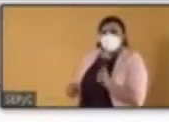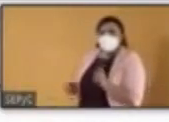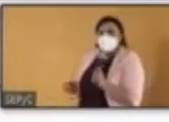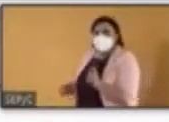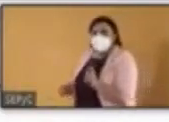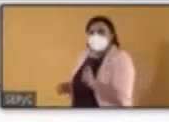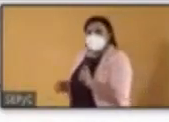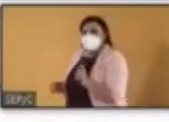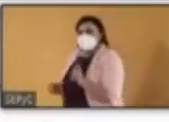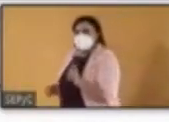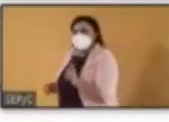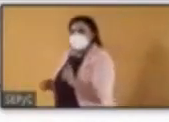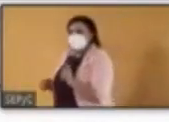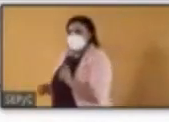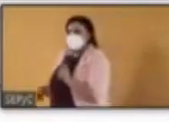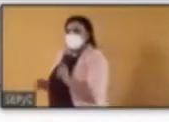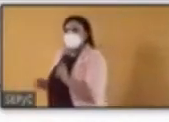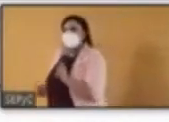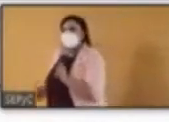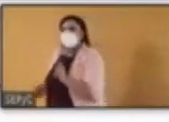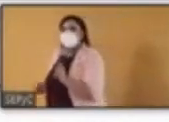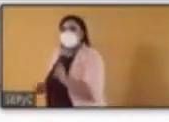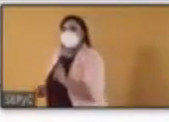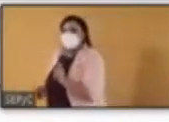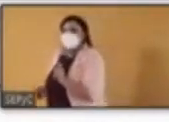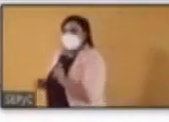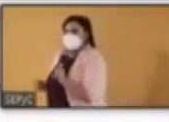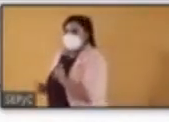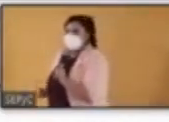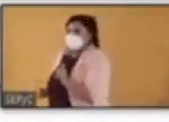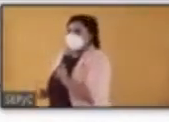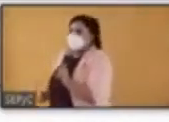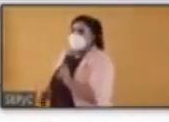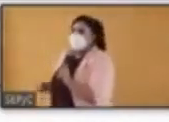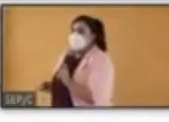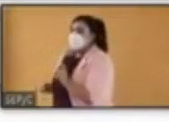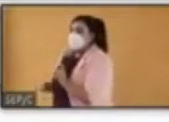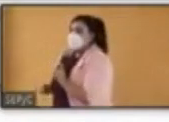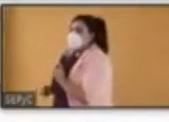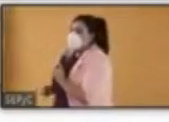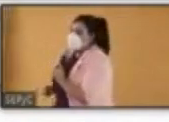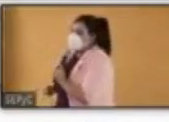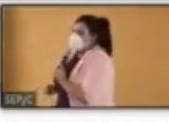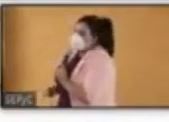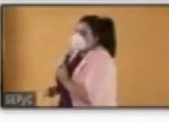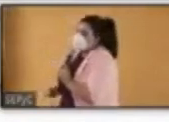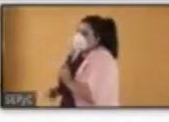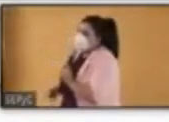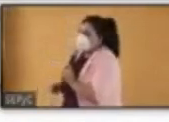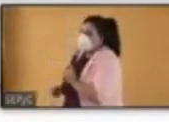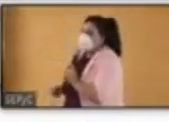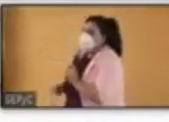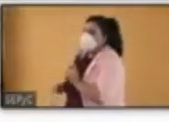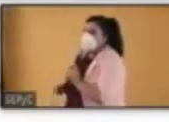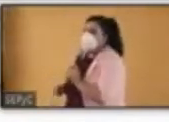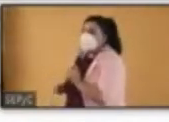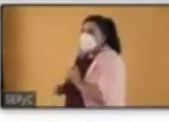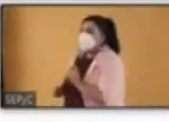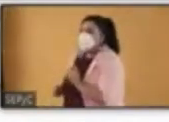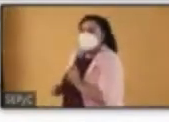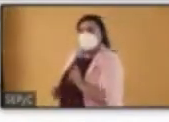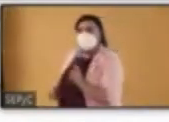datos por insertar con caracteres especiales. Aquí nuestra solicitud es la siguiente. El sistema no está adaptado para que en él se